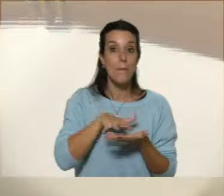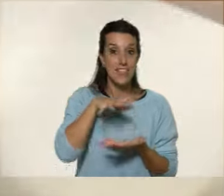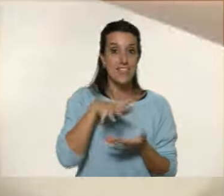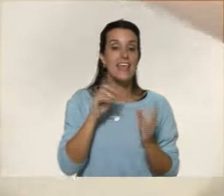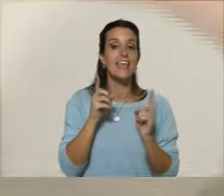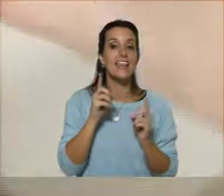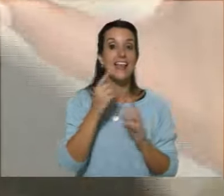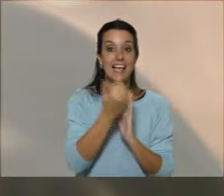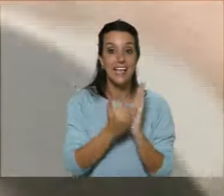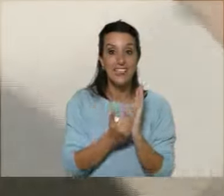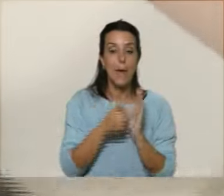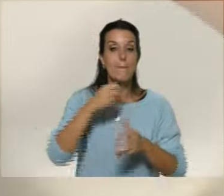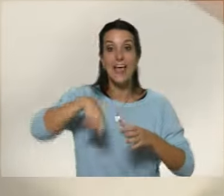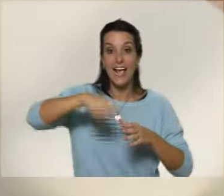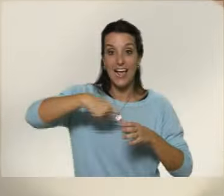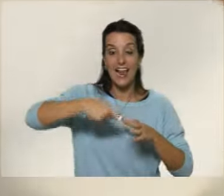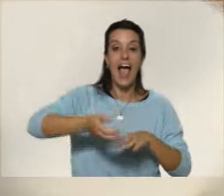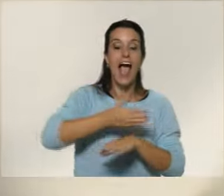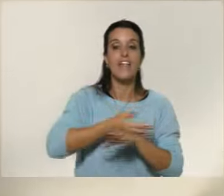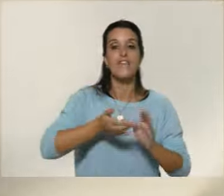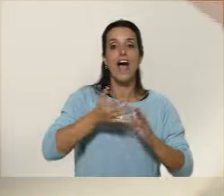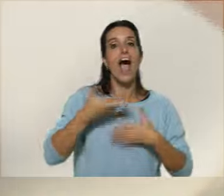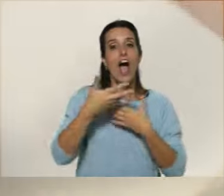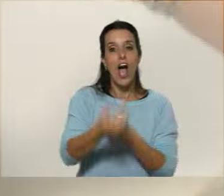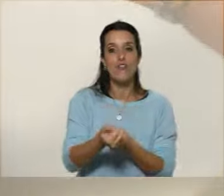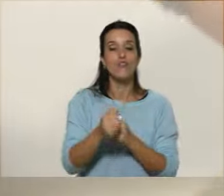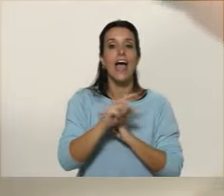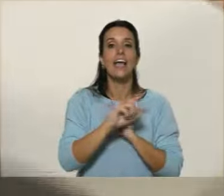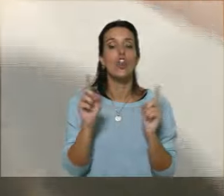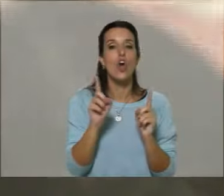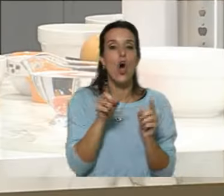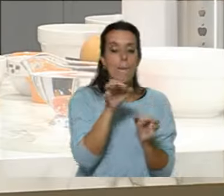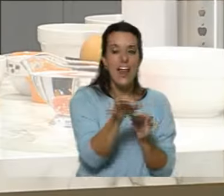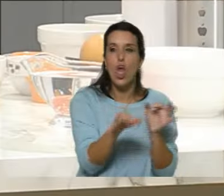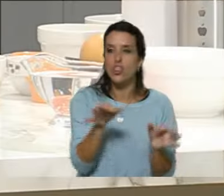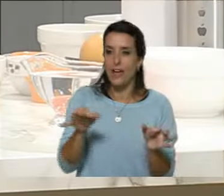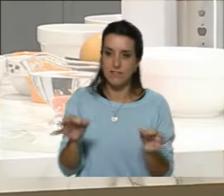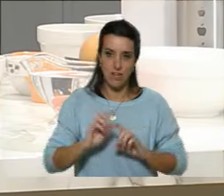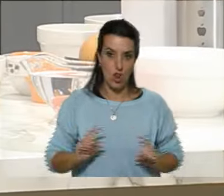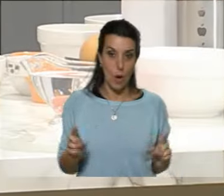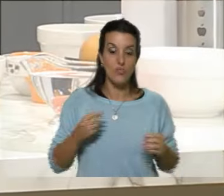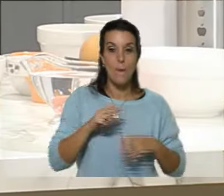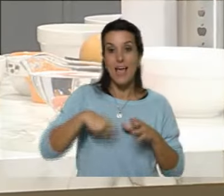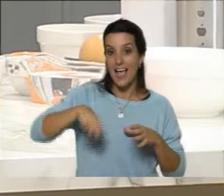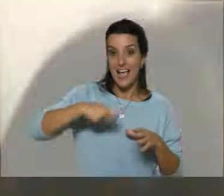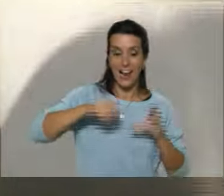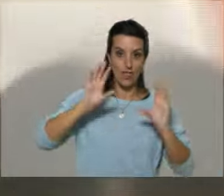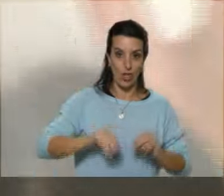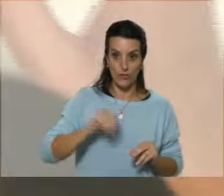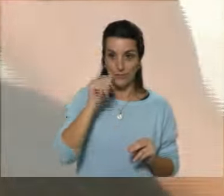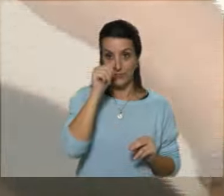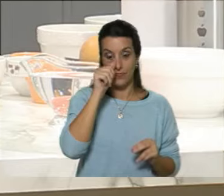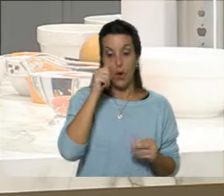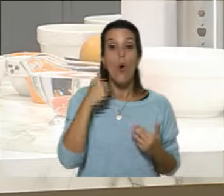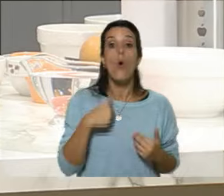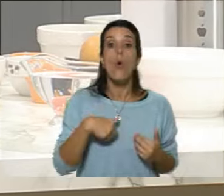receta, mezclado previamente, te va a ayudar a que no se te hagan grumos, ¿está? Por eso lo mezclamos acá.